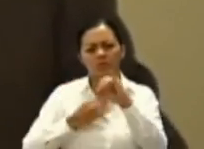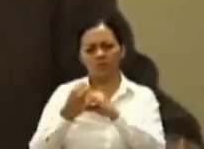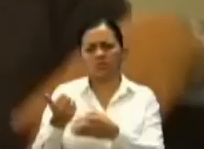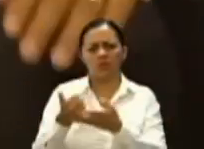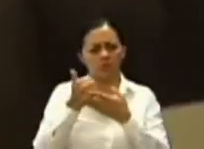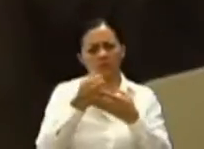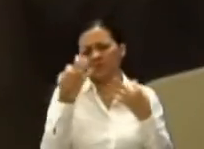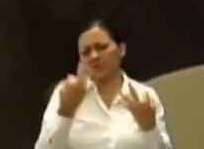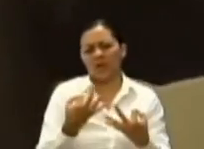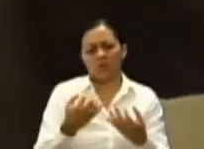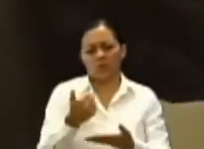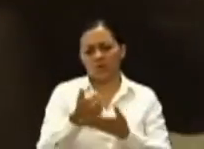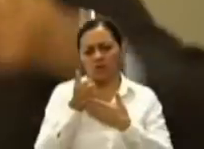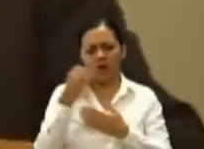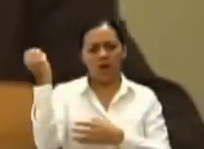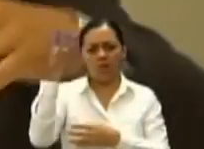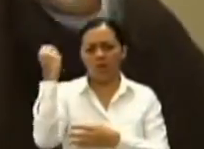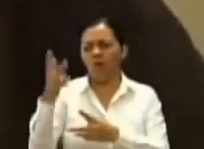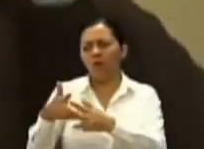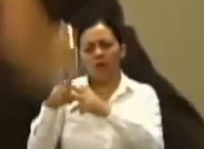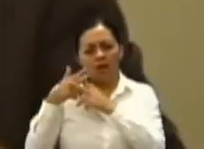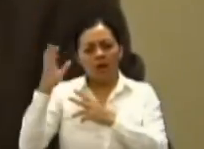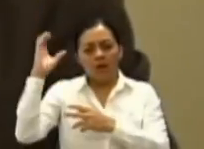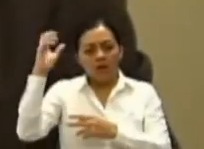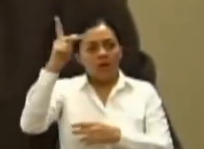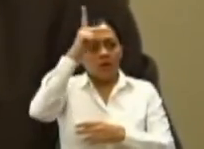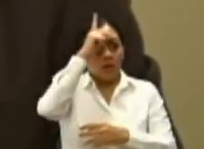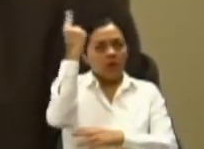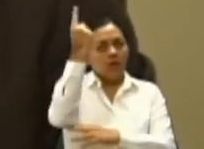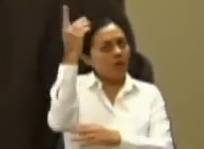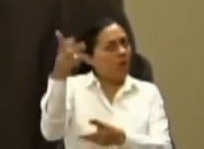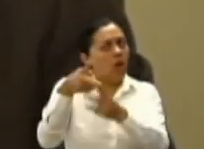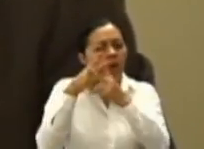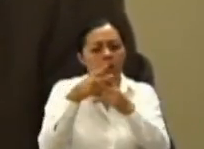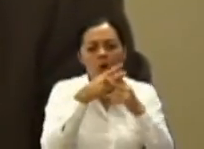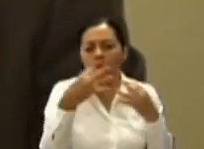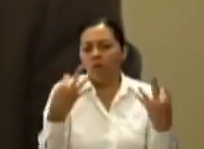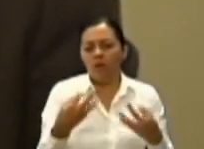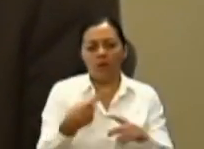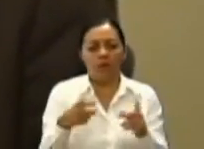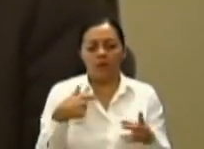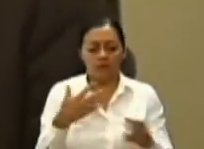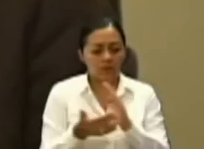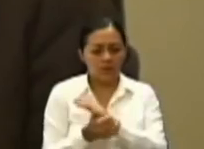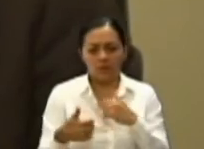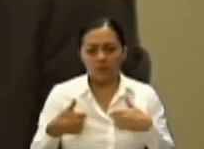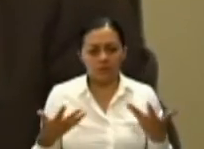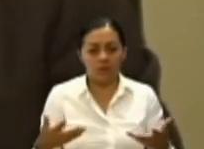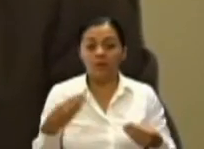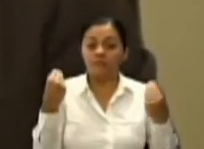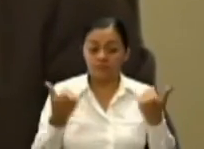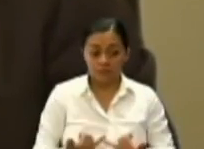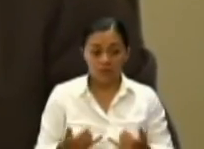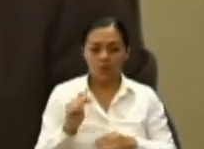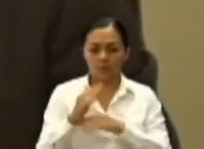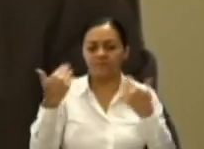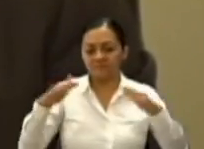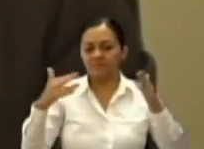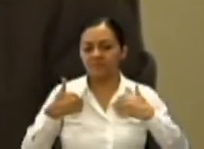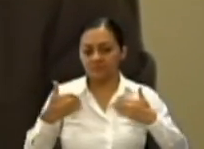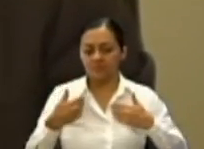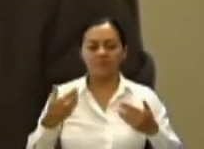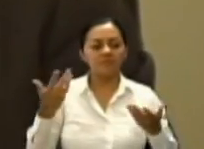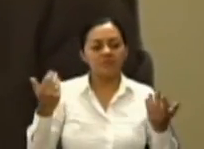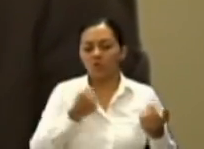prestado ambulancias a colombia perú helicóptero porque no teníamos esos recursos ahora en muy